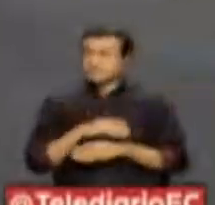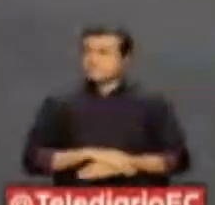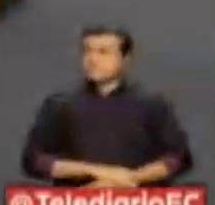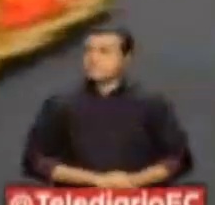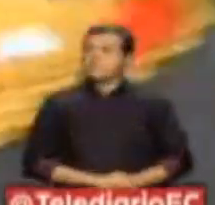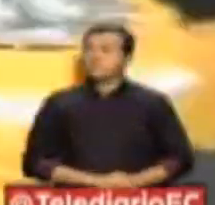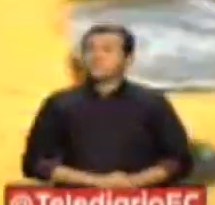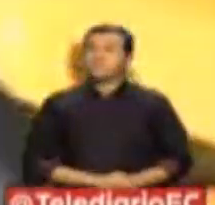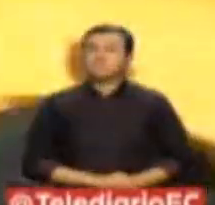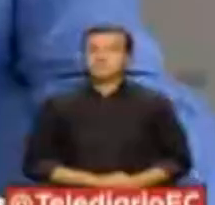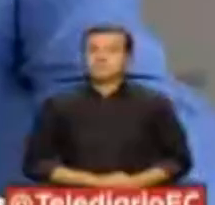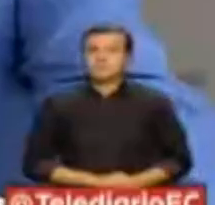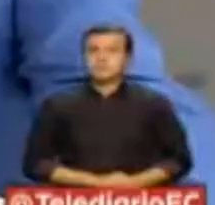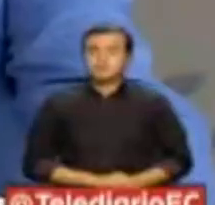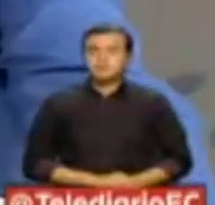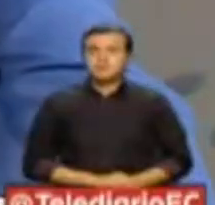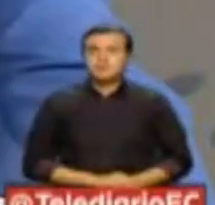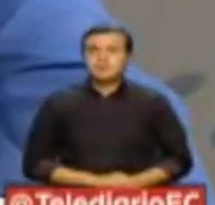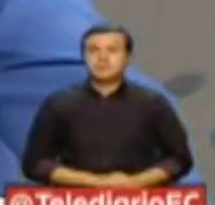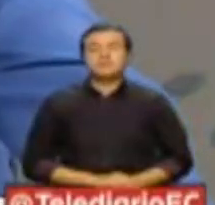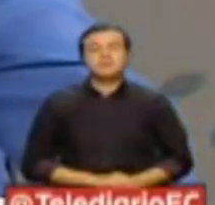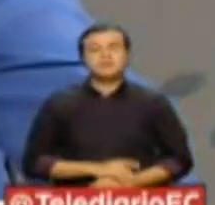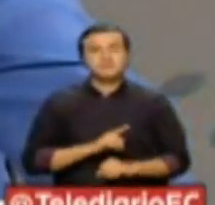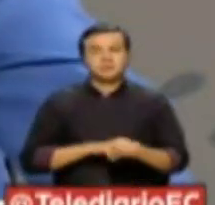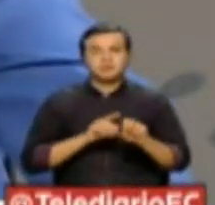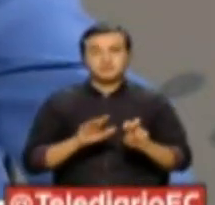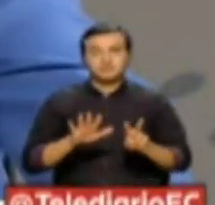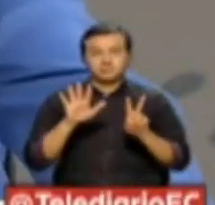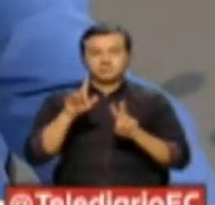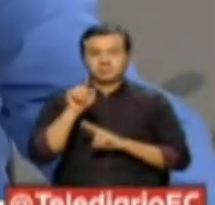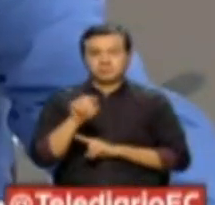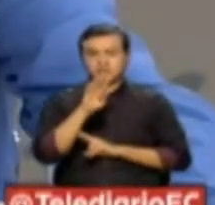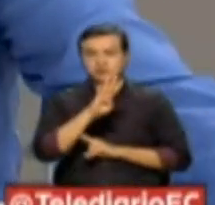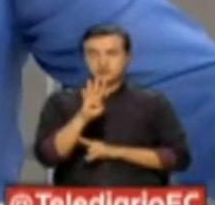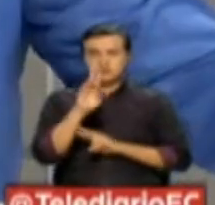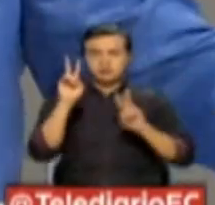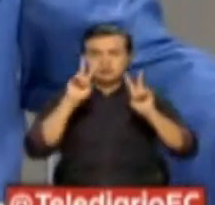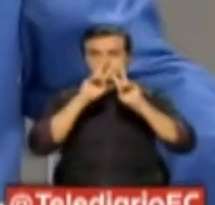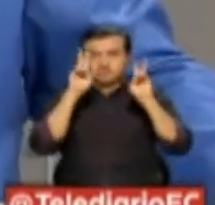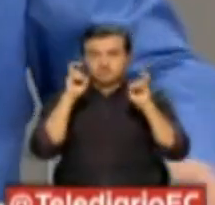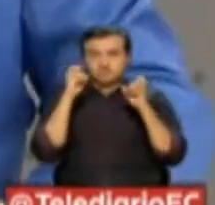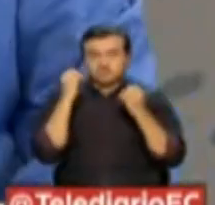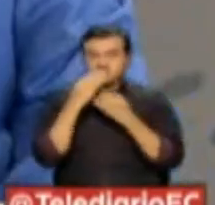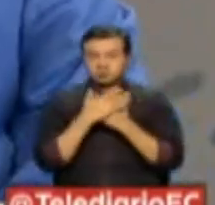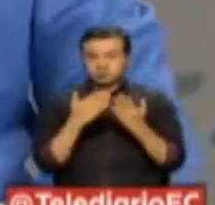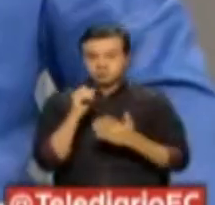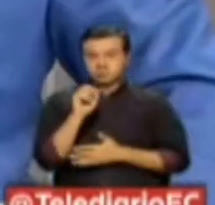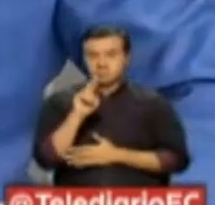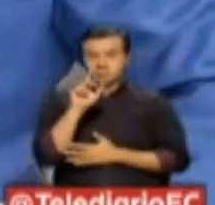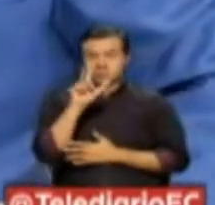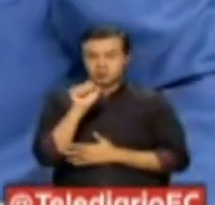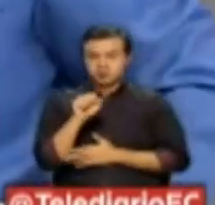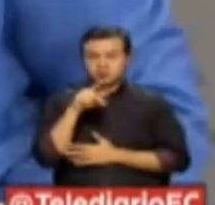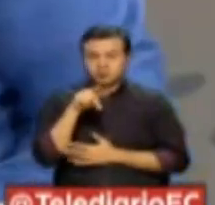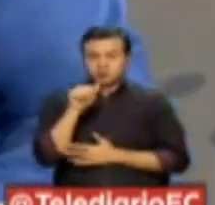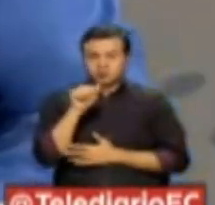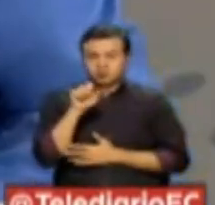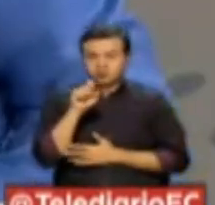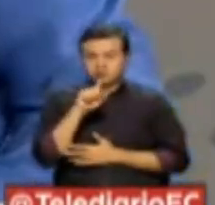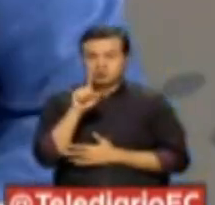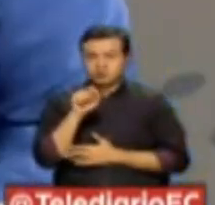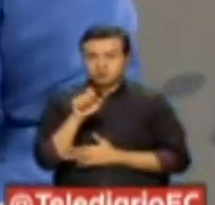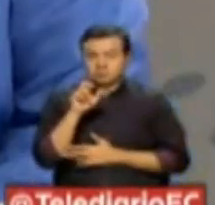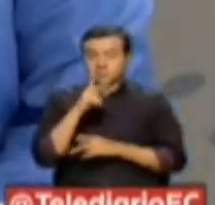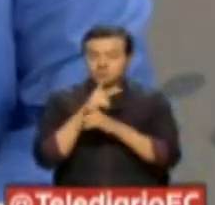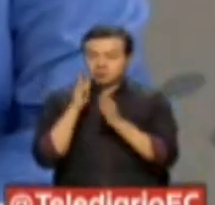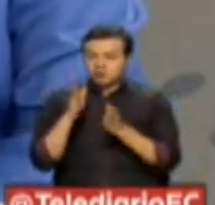telediario siete de la mañana 44 de este es el tema está con nosotros carlos país concejal de quito gracias por